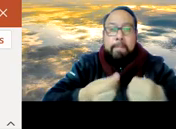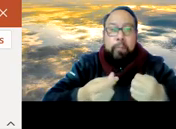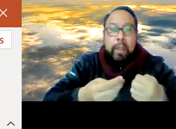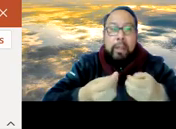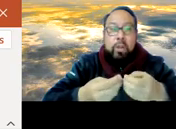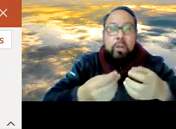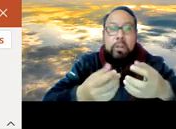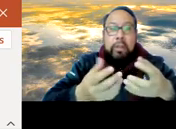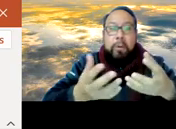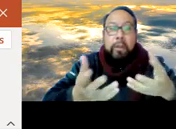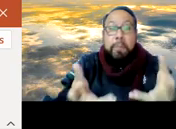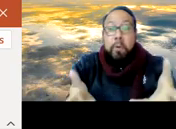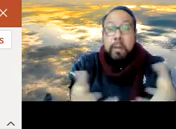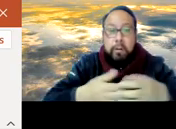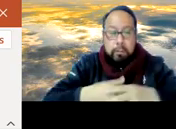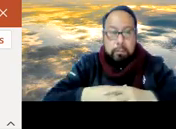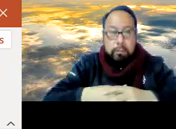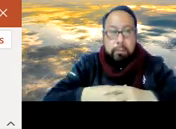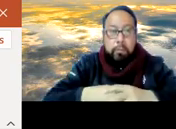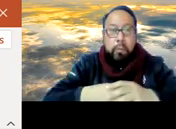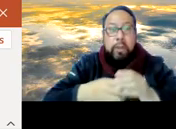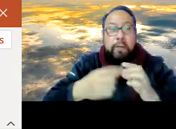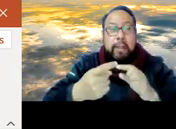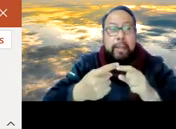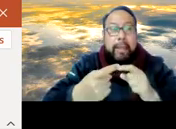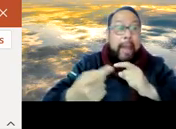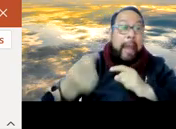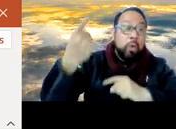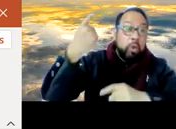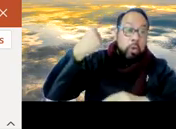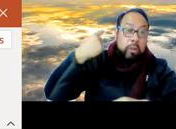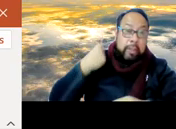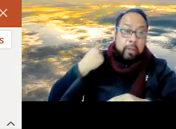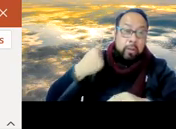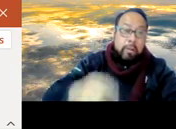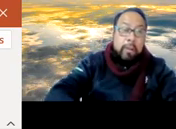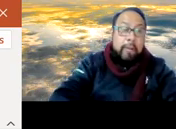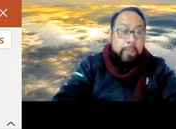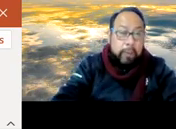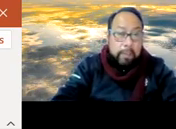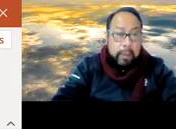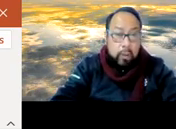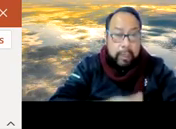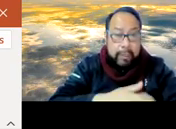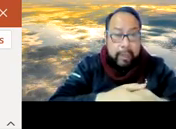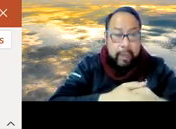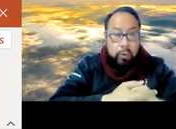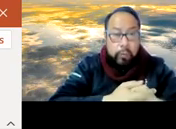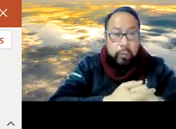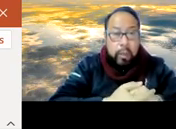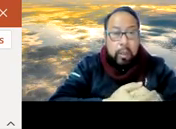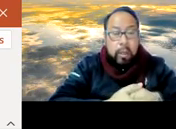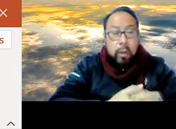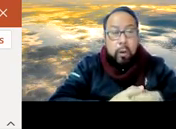amoldar a todo tipo de públicos, muy diferente a los otros textos que mencioné hace